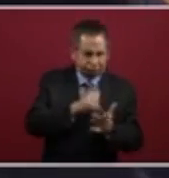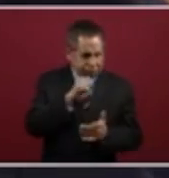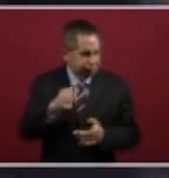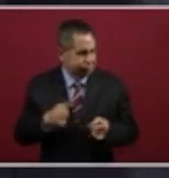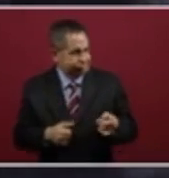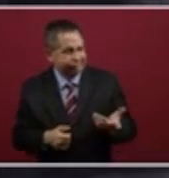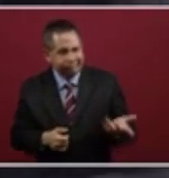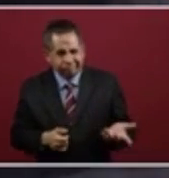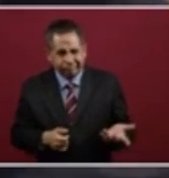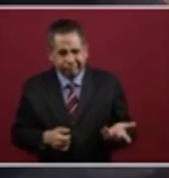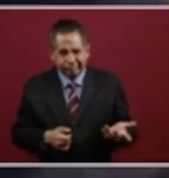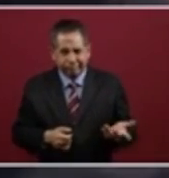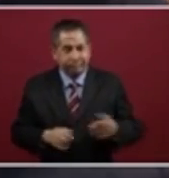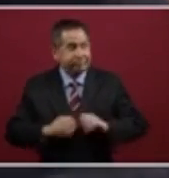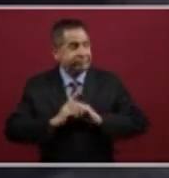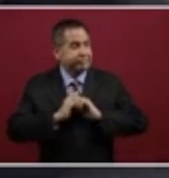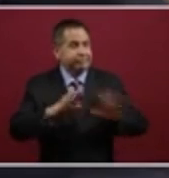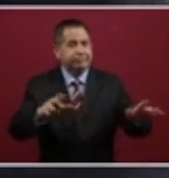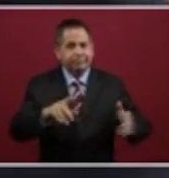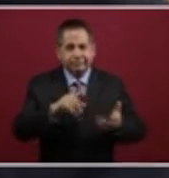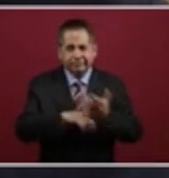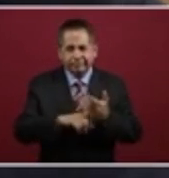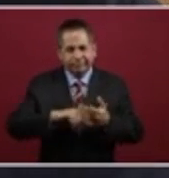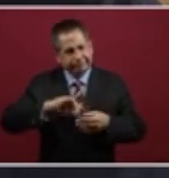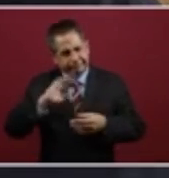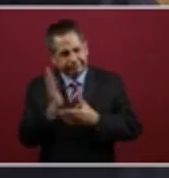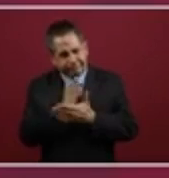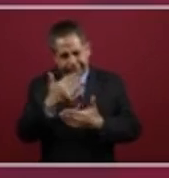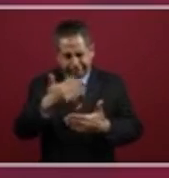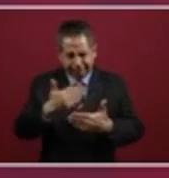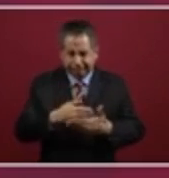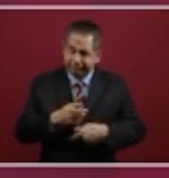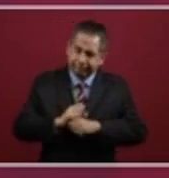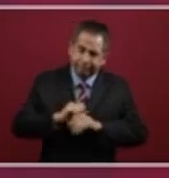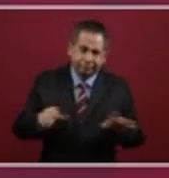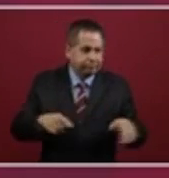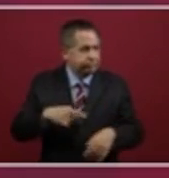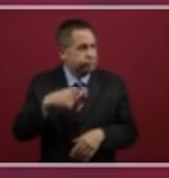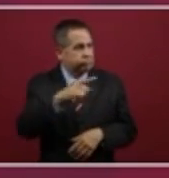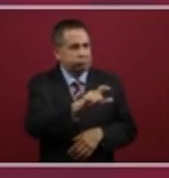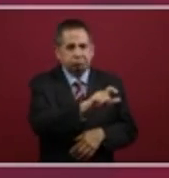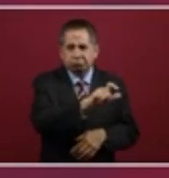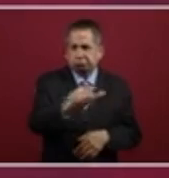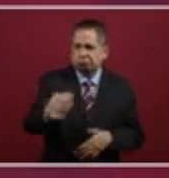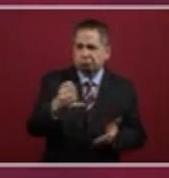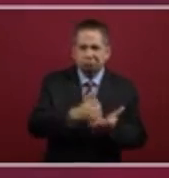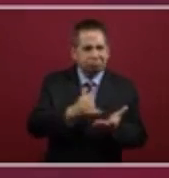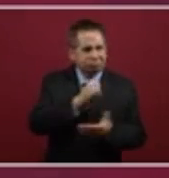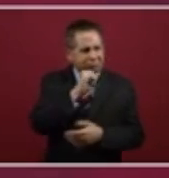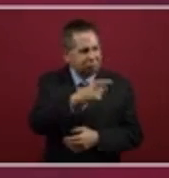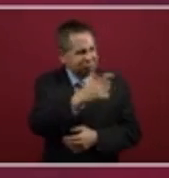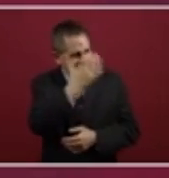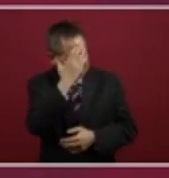ya se dieron a conocer papeles de archivos en donde tú no pagabas impuestos